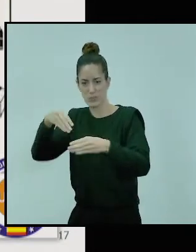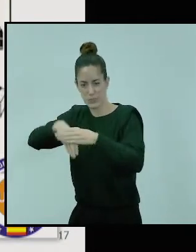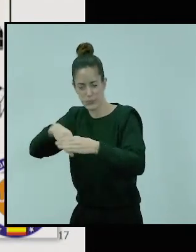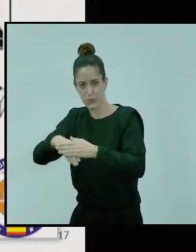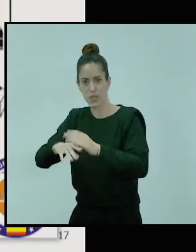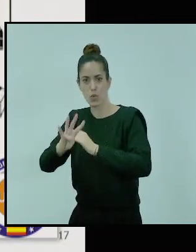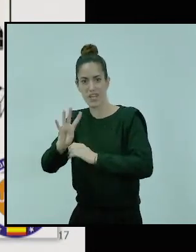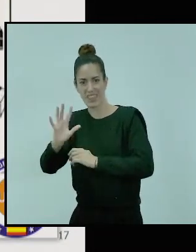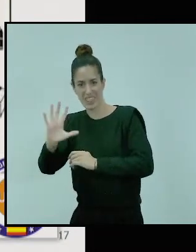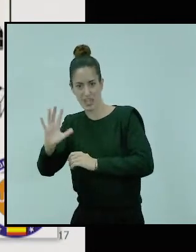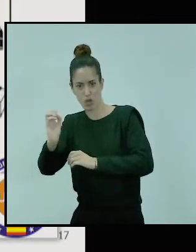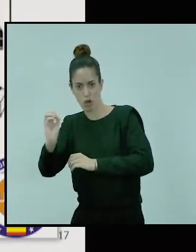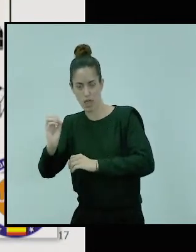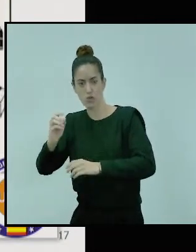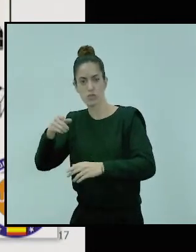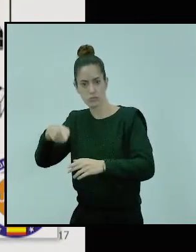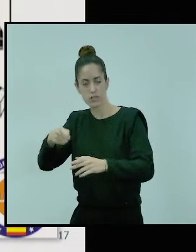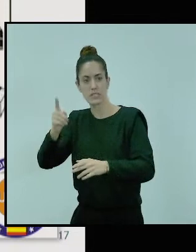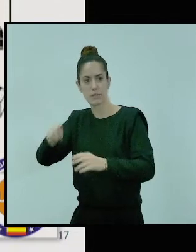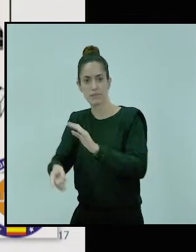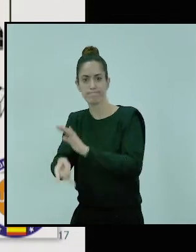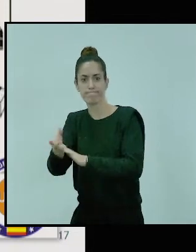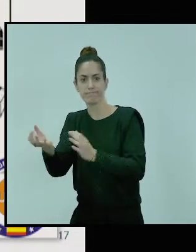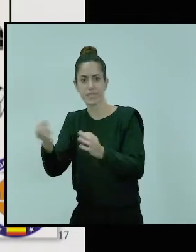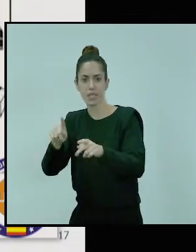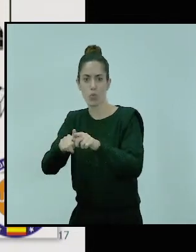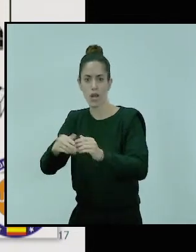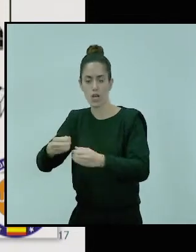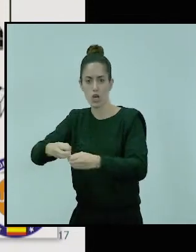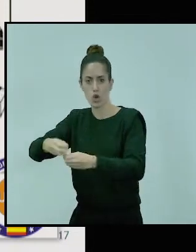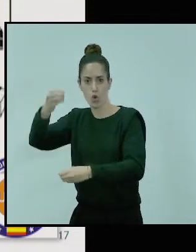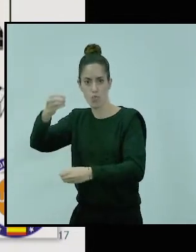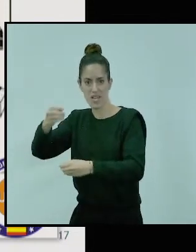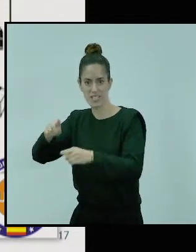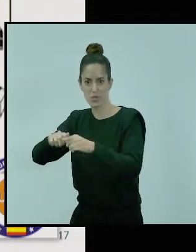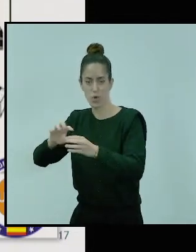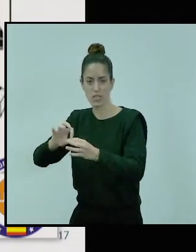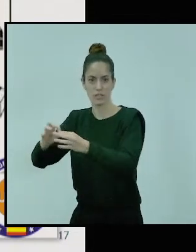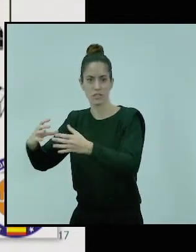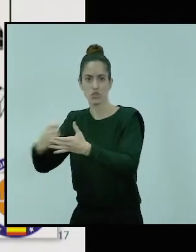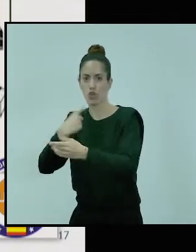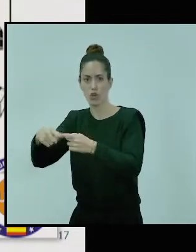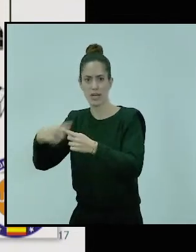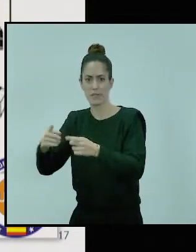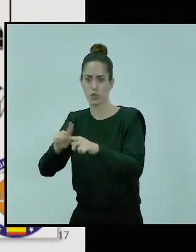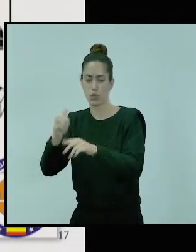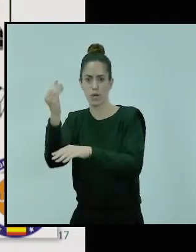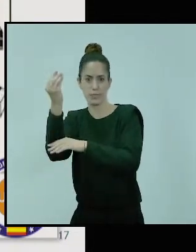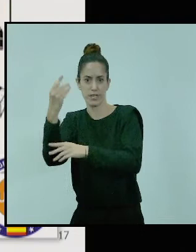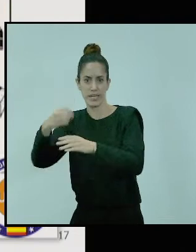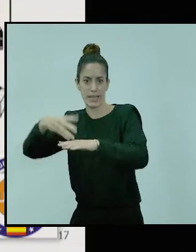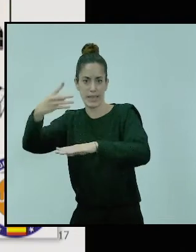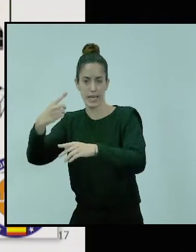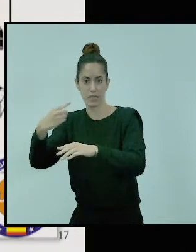penetrativas a 45 grados y aparecen también columnas que aparecen orientadas. Todos los elementos esbeltos en las